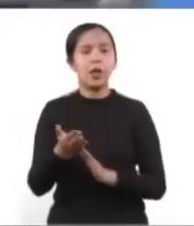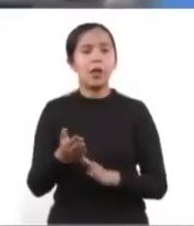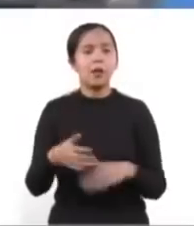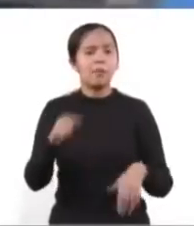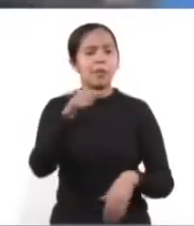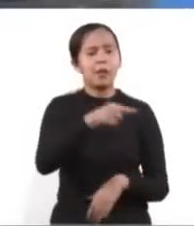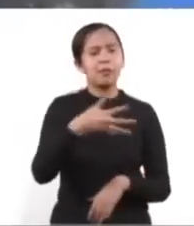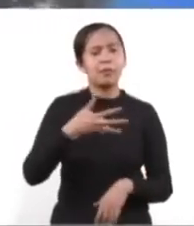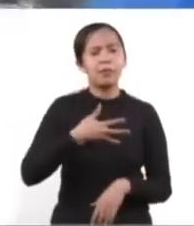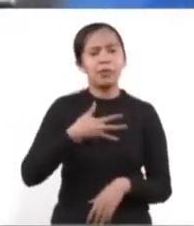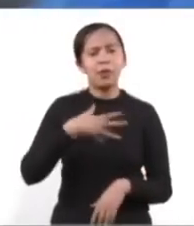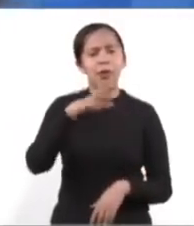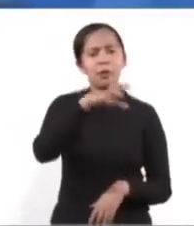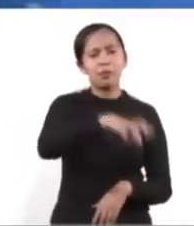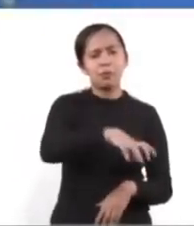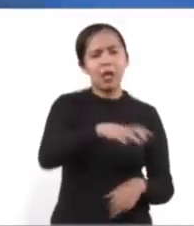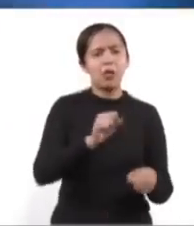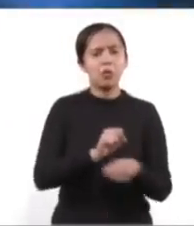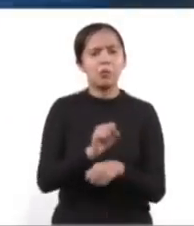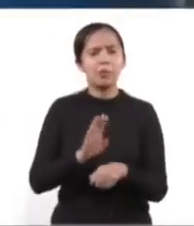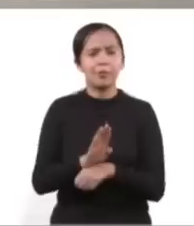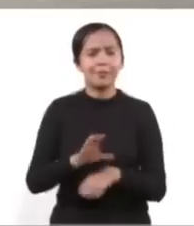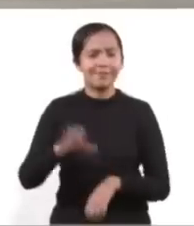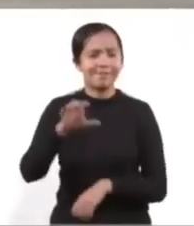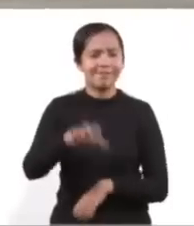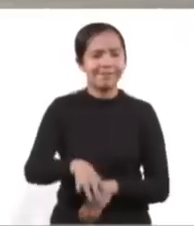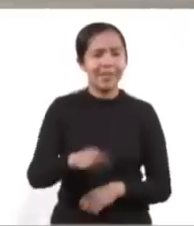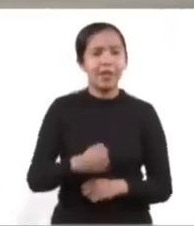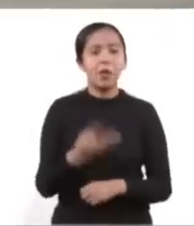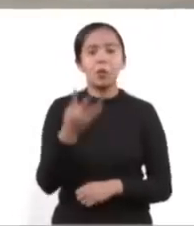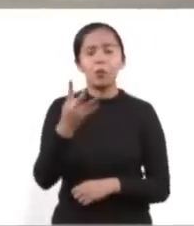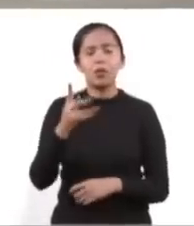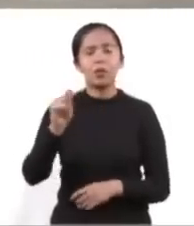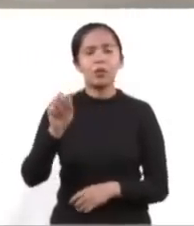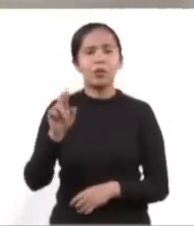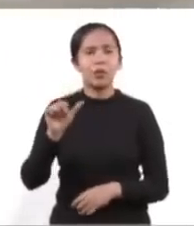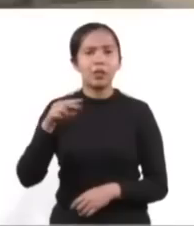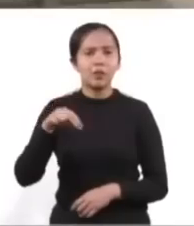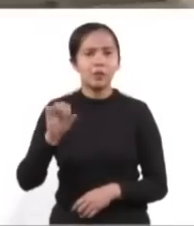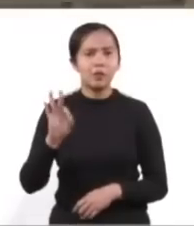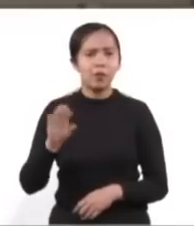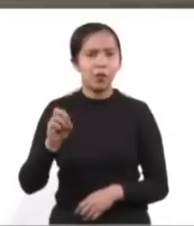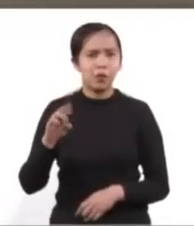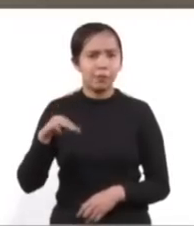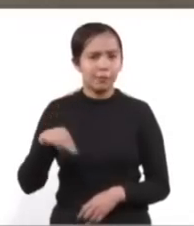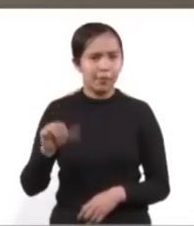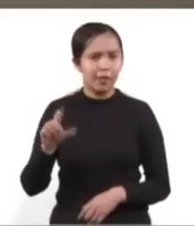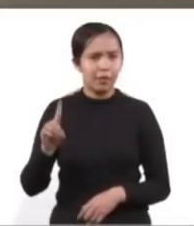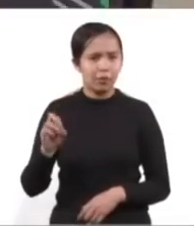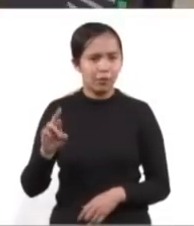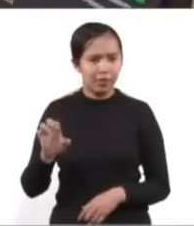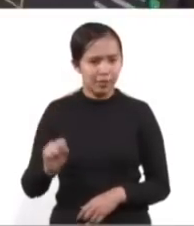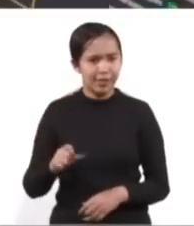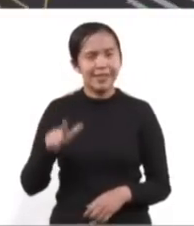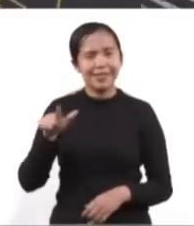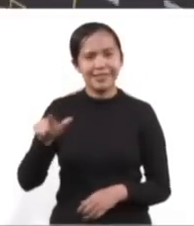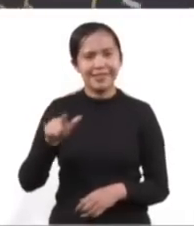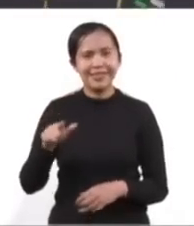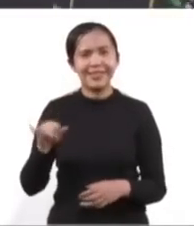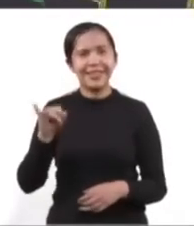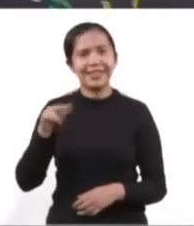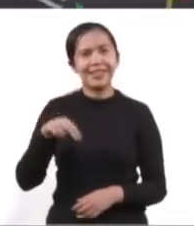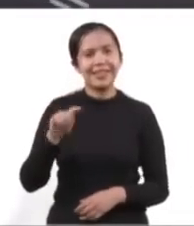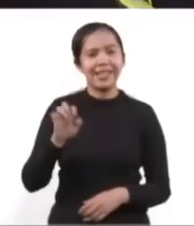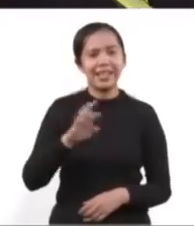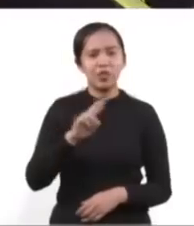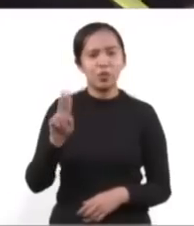una subestación aislada con gas hexafluoruro de azufre, 4 transformadores de potencia, 17 interruptores, un nuevo centro